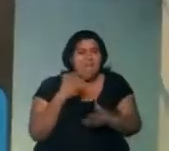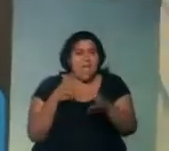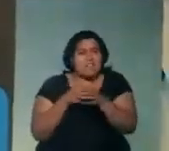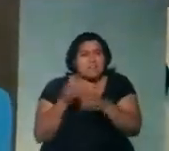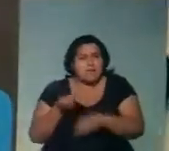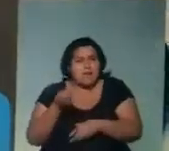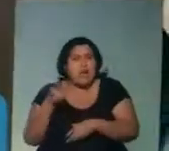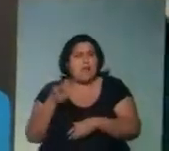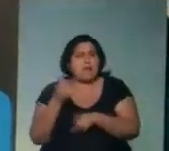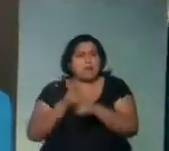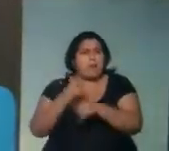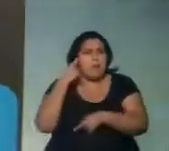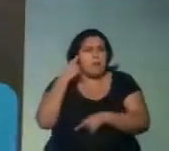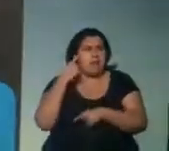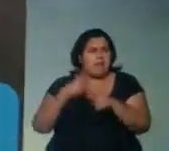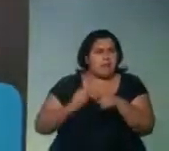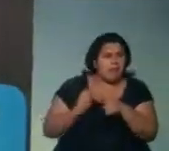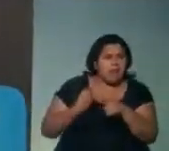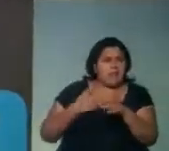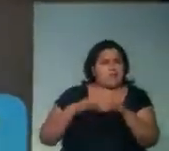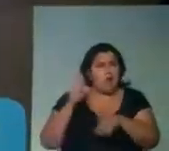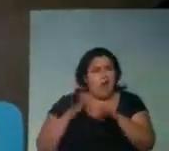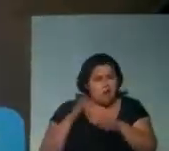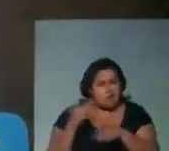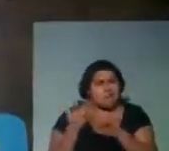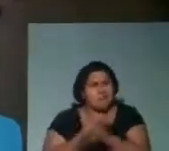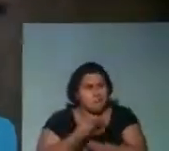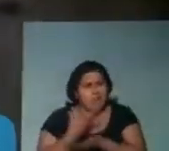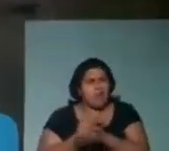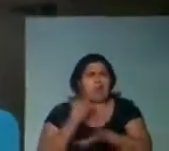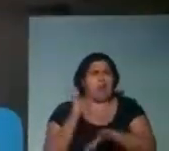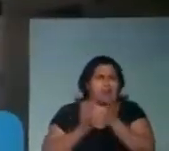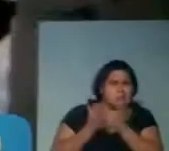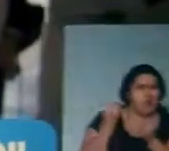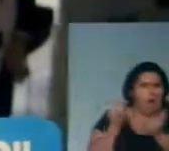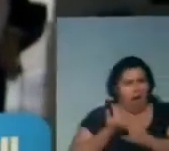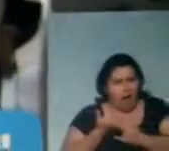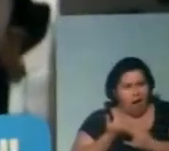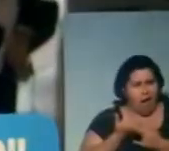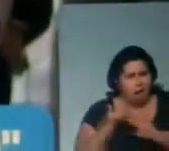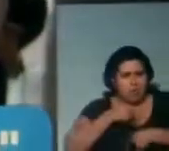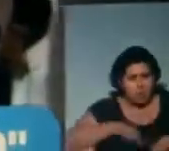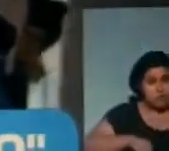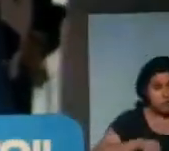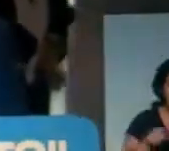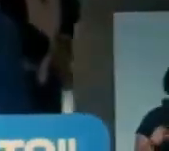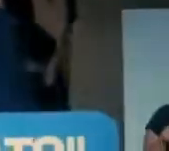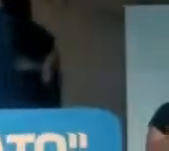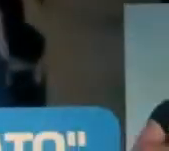está como la política, tan maltratada, tan bajoneada, y así como el